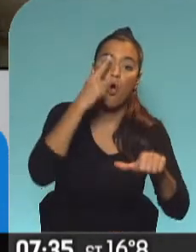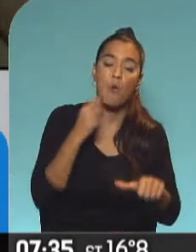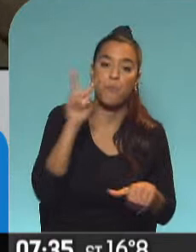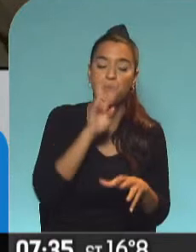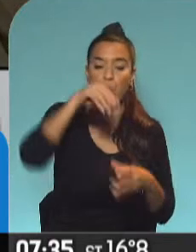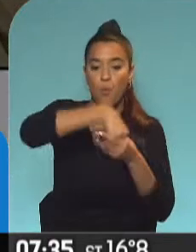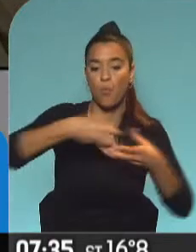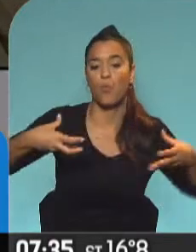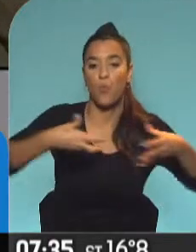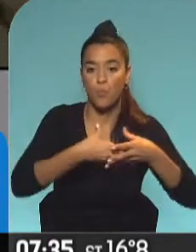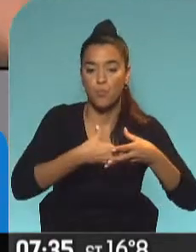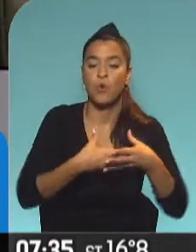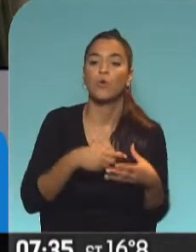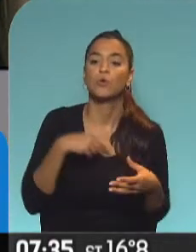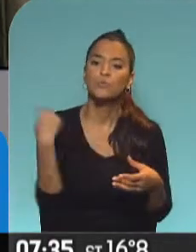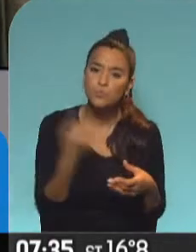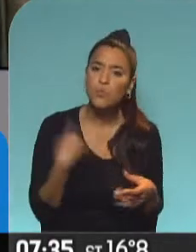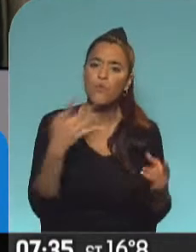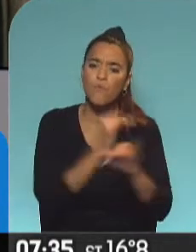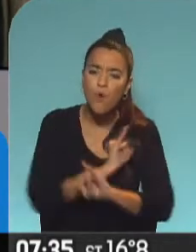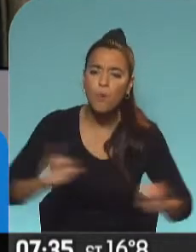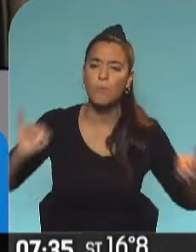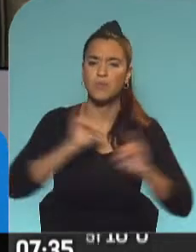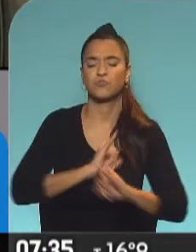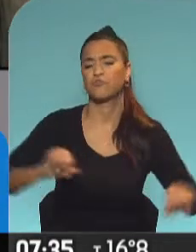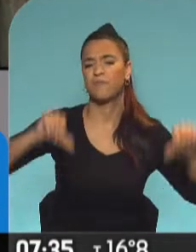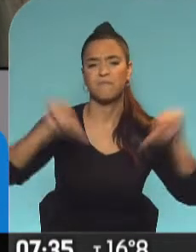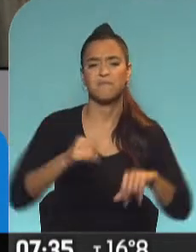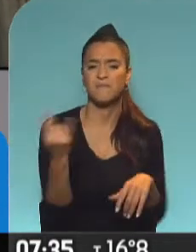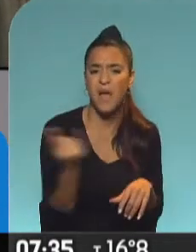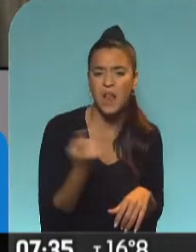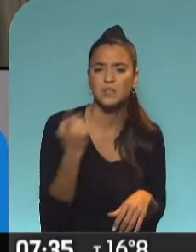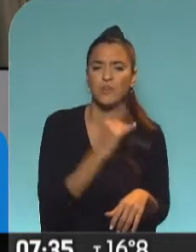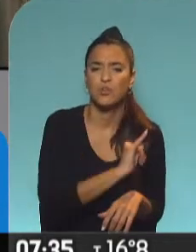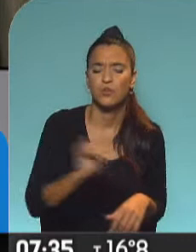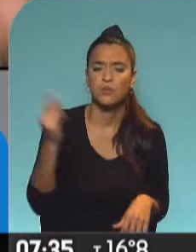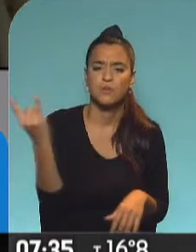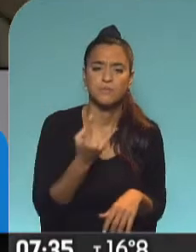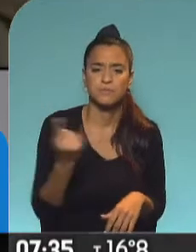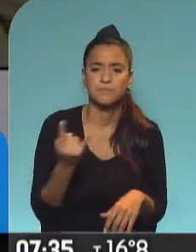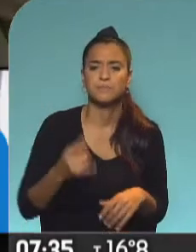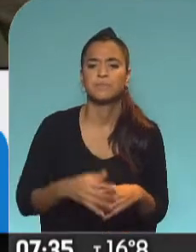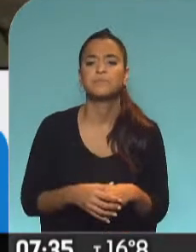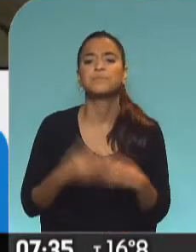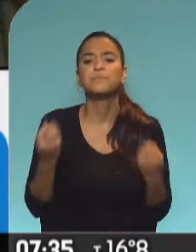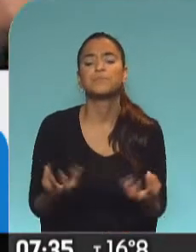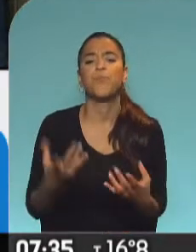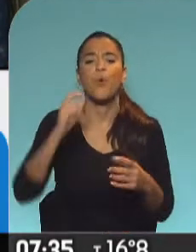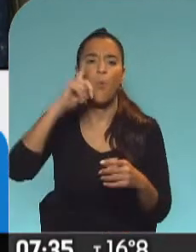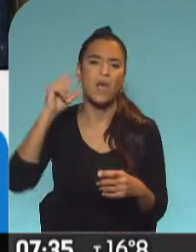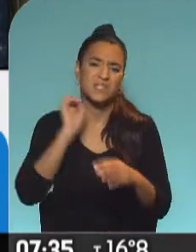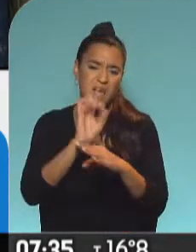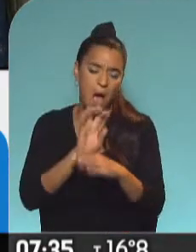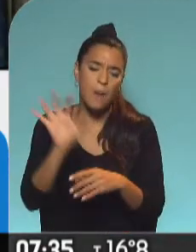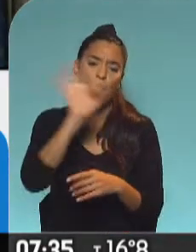el grupo. La verdad que nos llegaba mucha información tergiversada, falsas noticias, fake news, por cadenas de WhatsApp, por